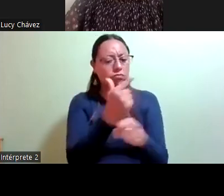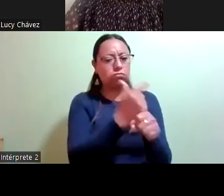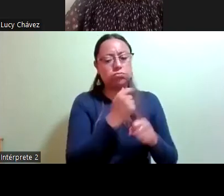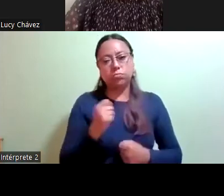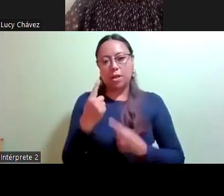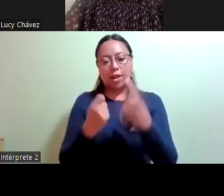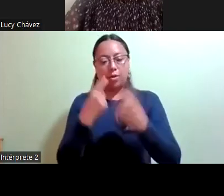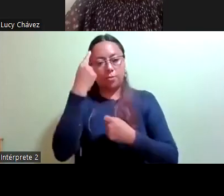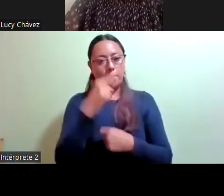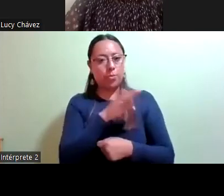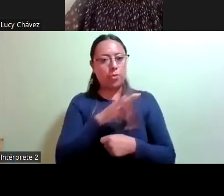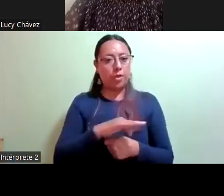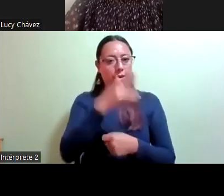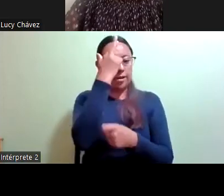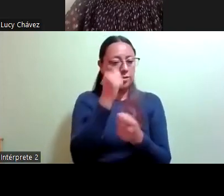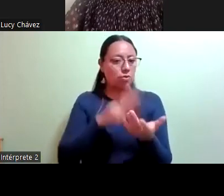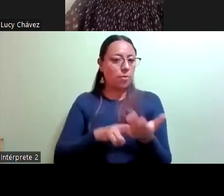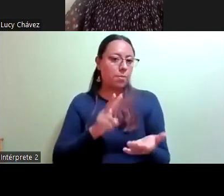fundamentar y motivar